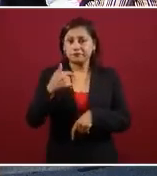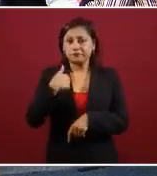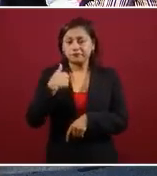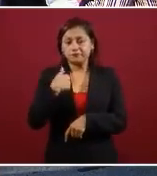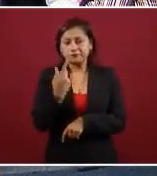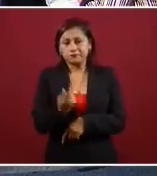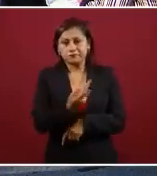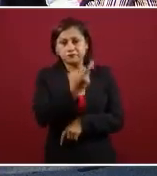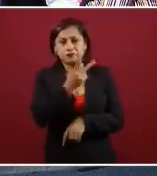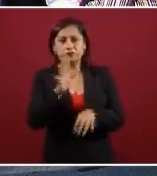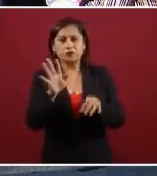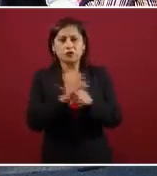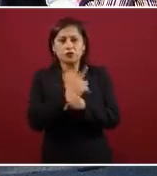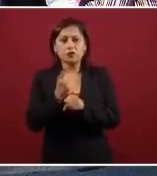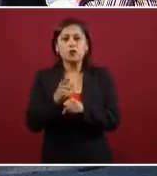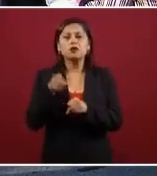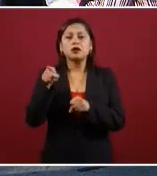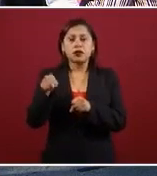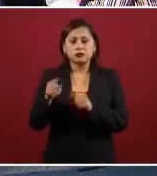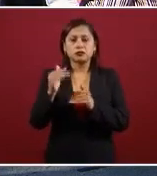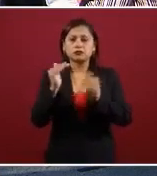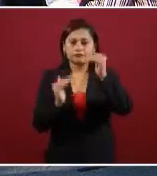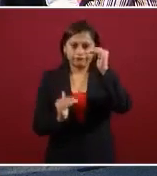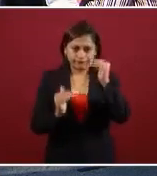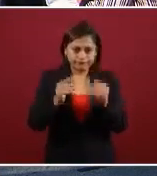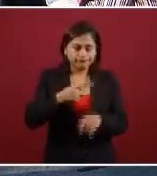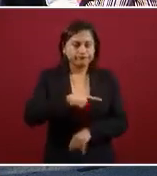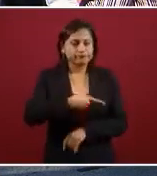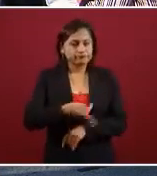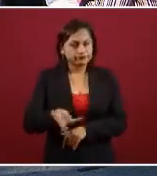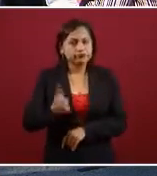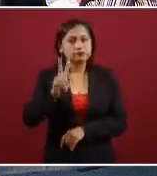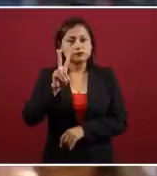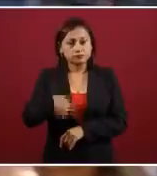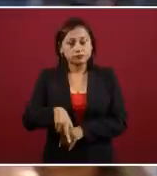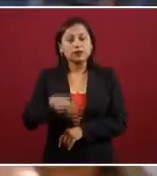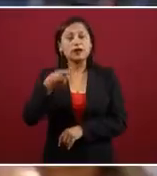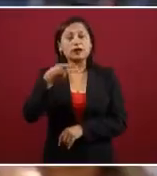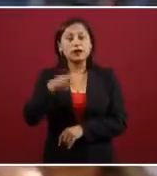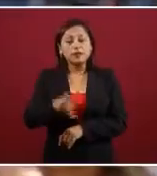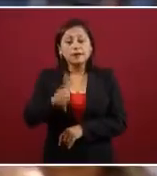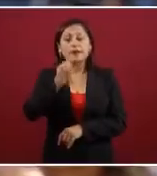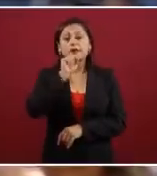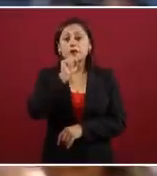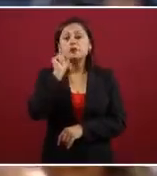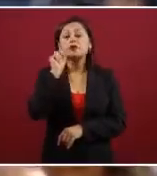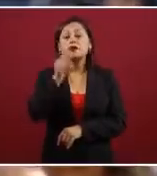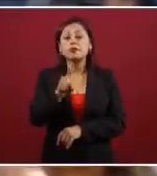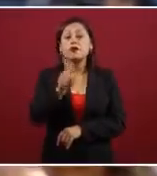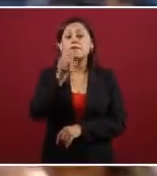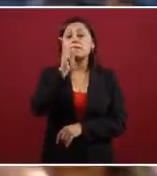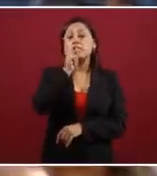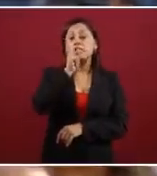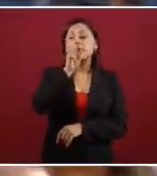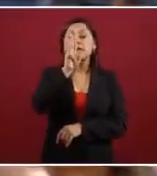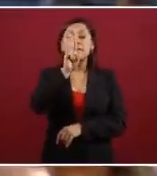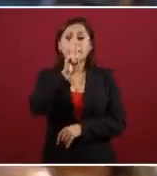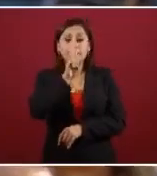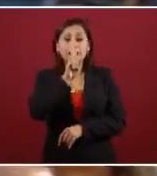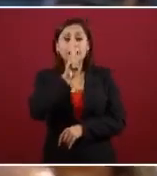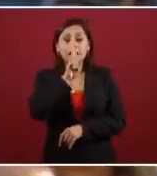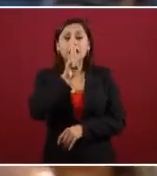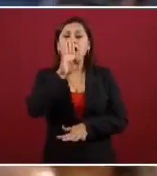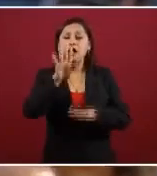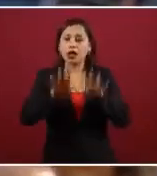pobreza y desigualdad, pero también por otro lado, presidente, hay padres y hasta mafias que se dedican a